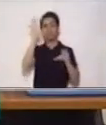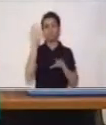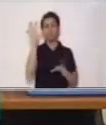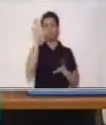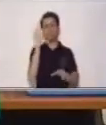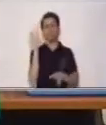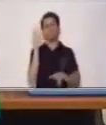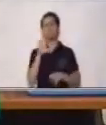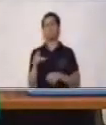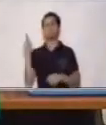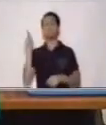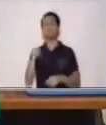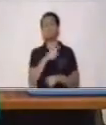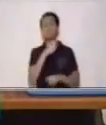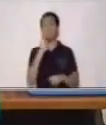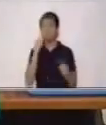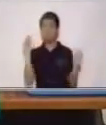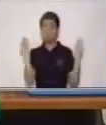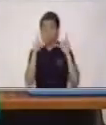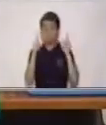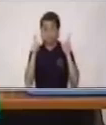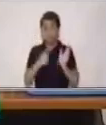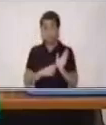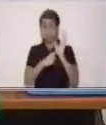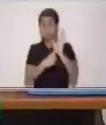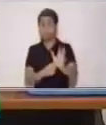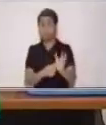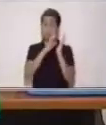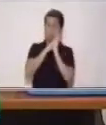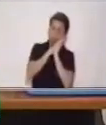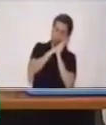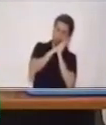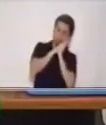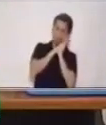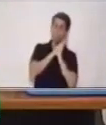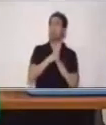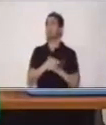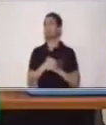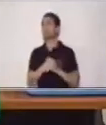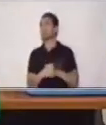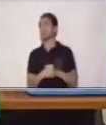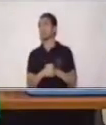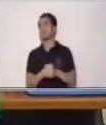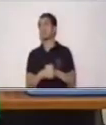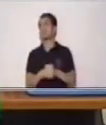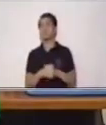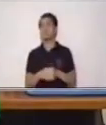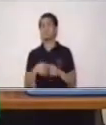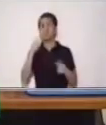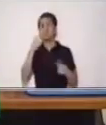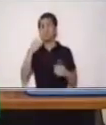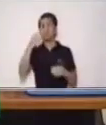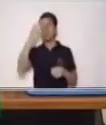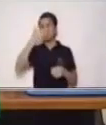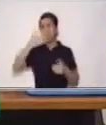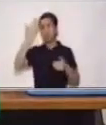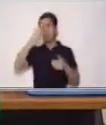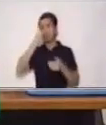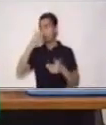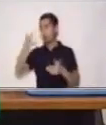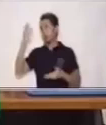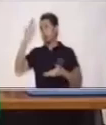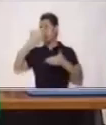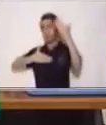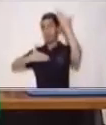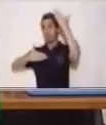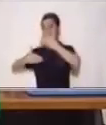bandido lo sorprendió durmiendo y lo atacó. Llegó con su nariz hecha